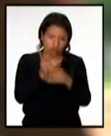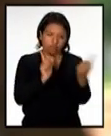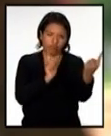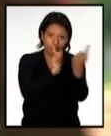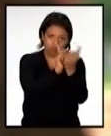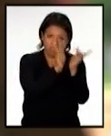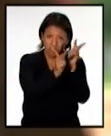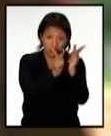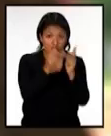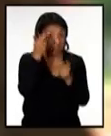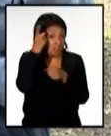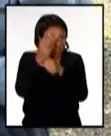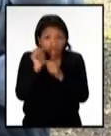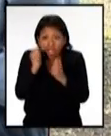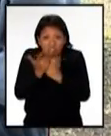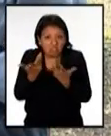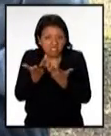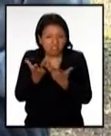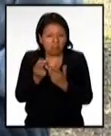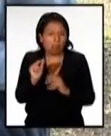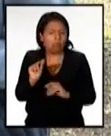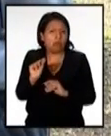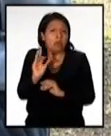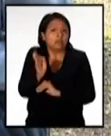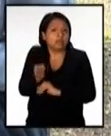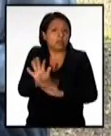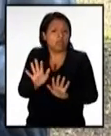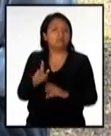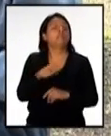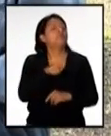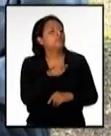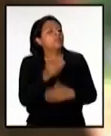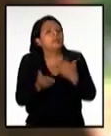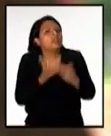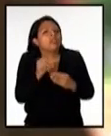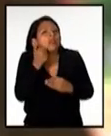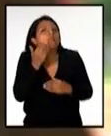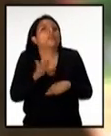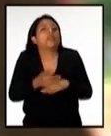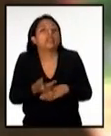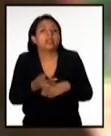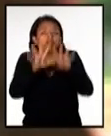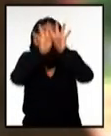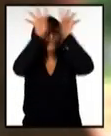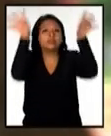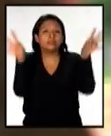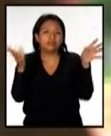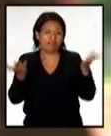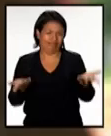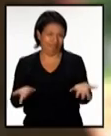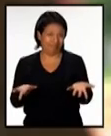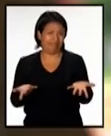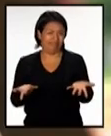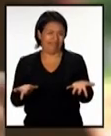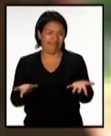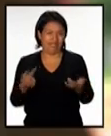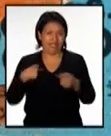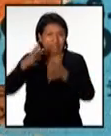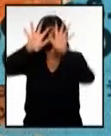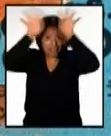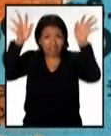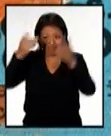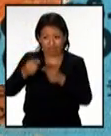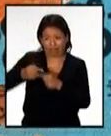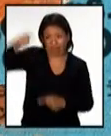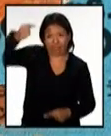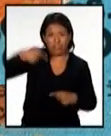no quiso hacer nada al respecto. ¿Por qué no querías bailar tú con ese penacho? Porque pues es como tal, es más grande que yo.